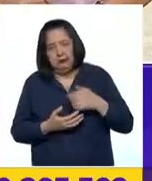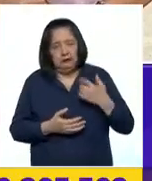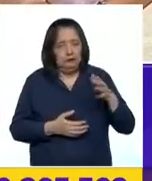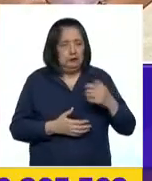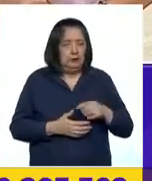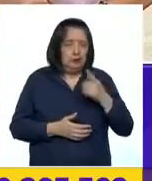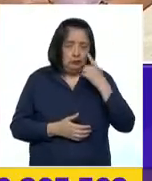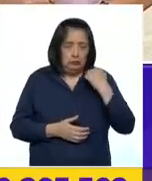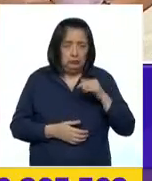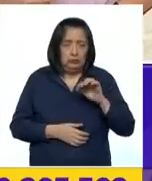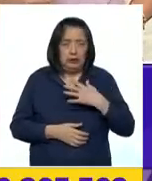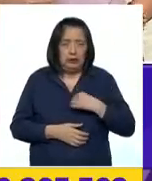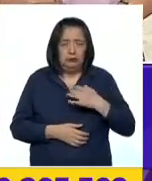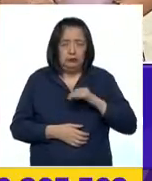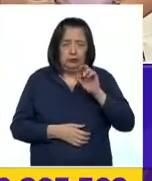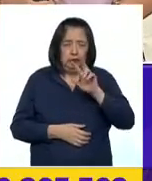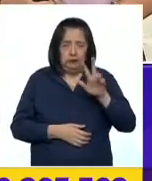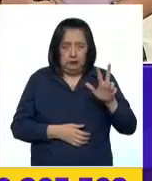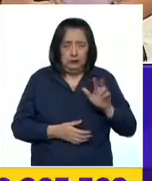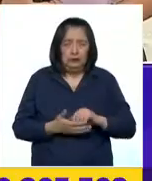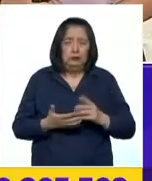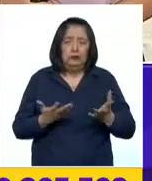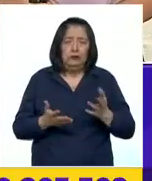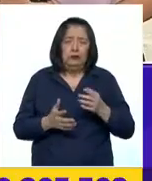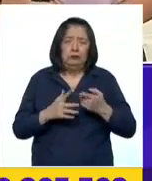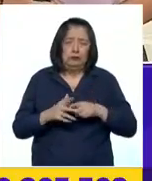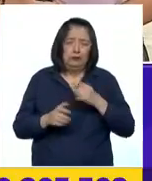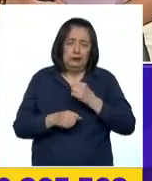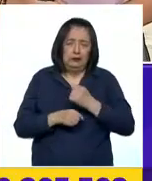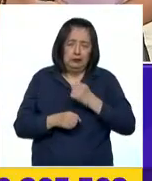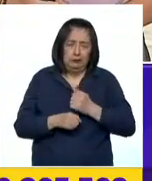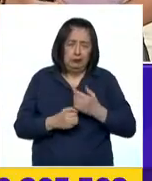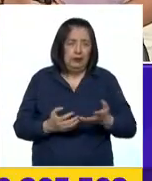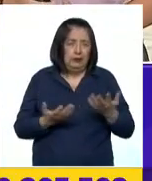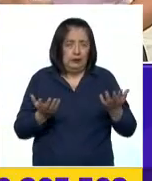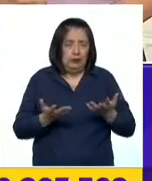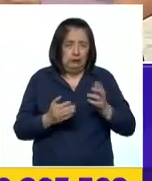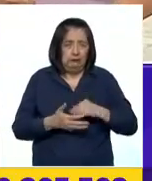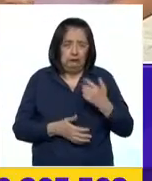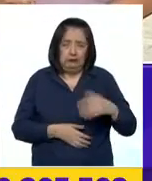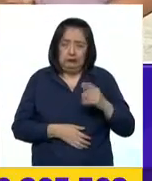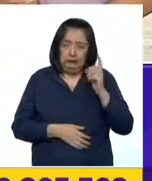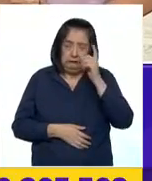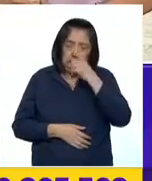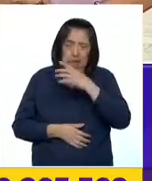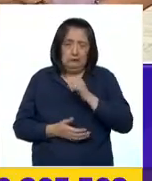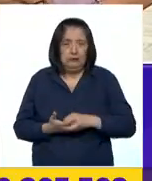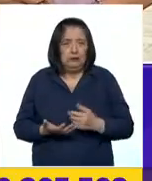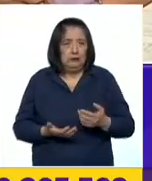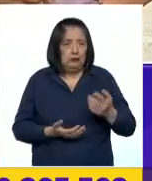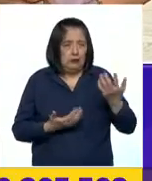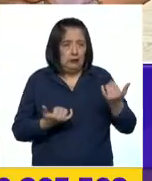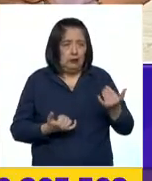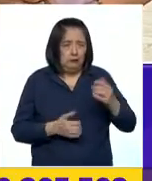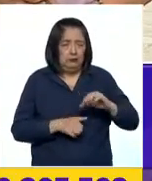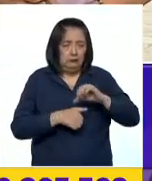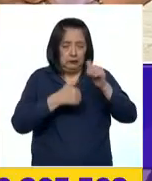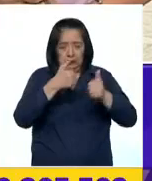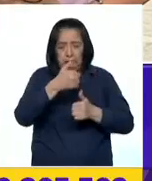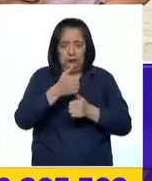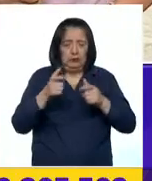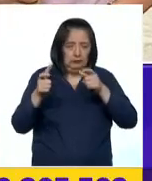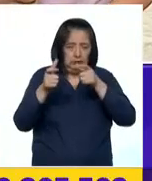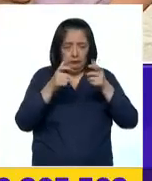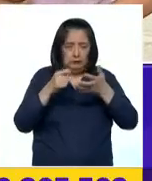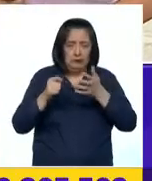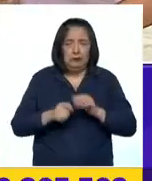precisamente un hombre de 35 años que empezó a trabajar durante esta gestión, quien está en el estado más delicado. Se encontraba con el subgerente de fiscalización,